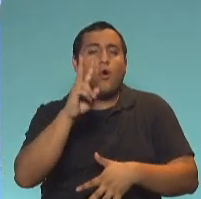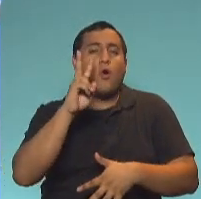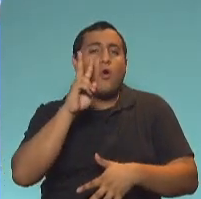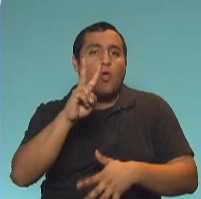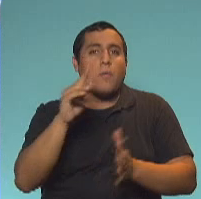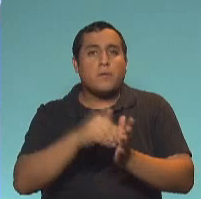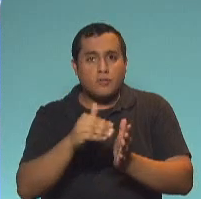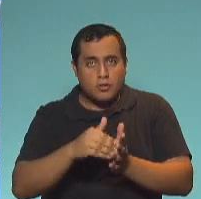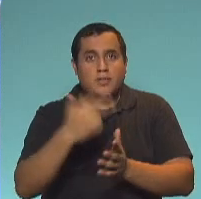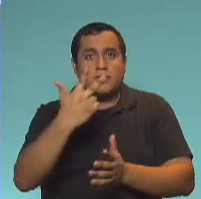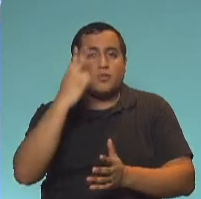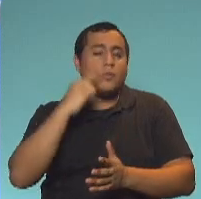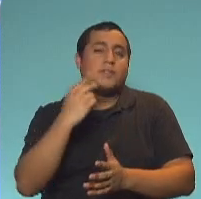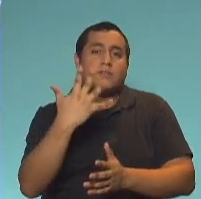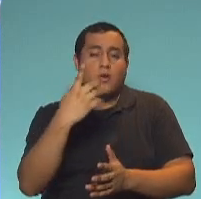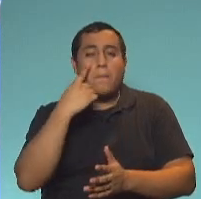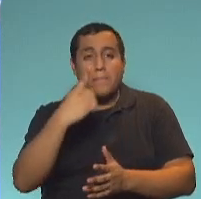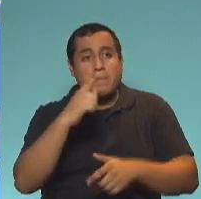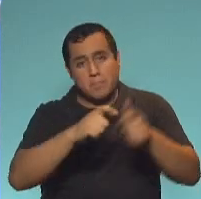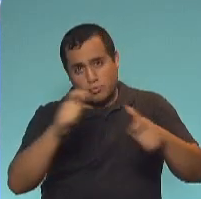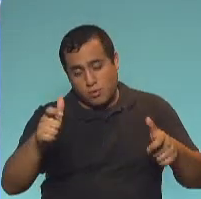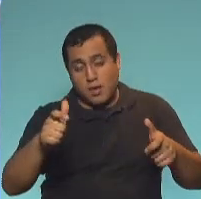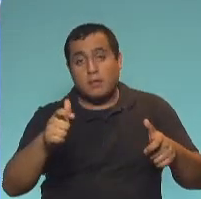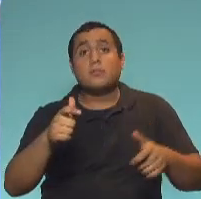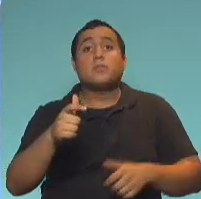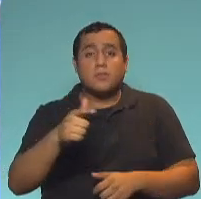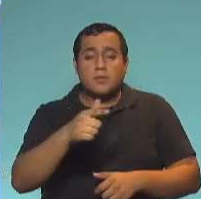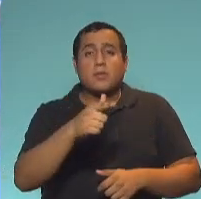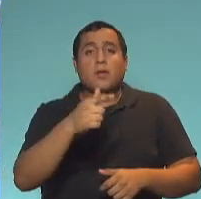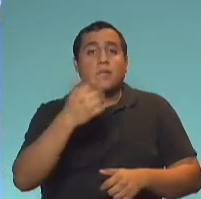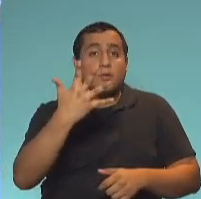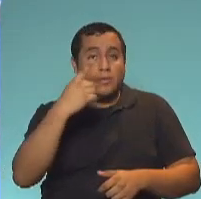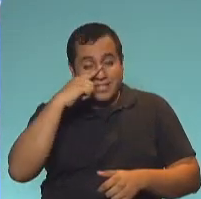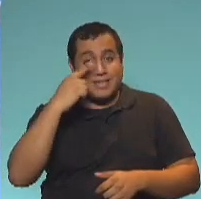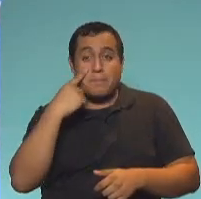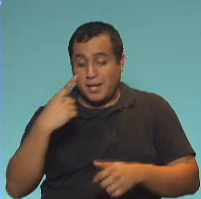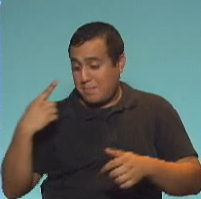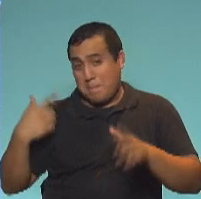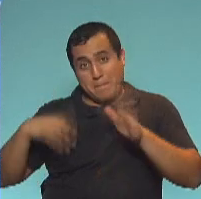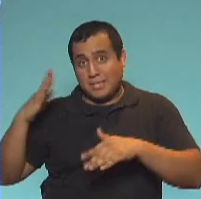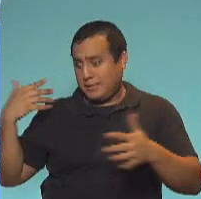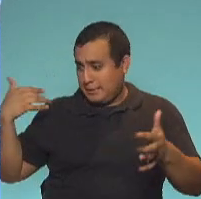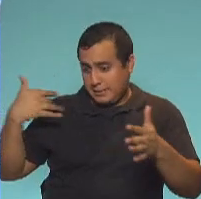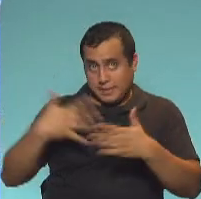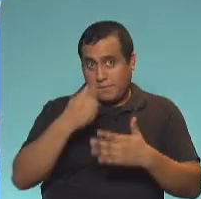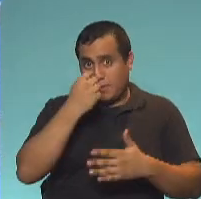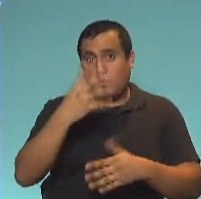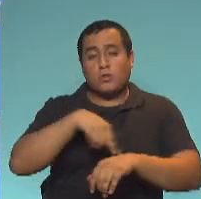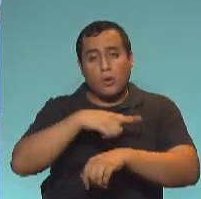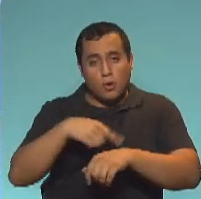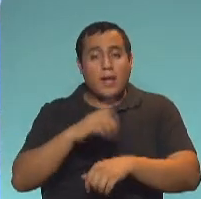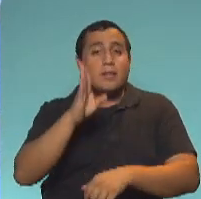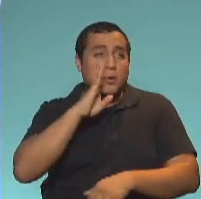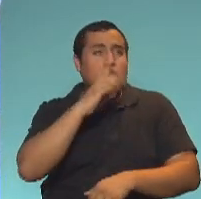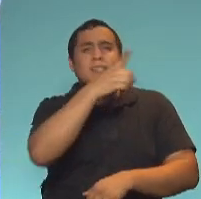mil 295 casos más de 57.000 en las últimas 24 horas eeuu representa el